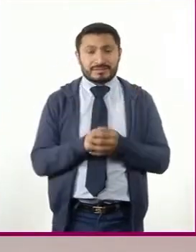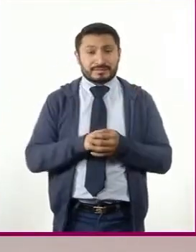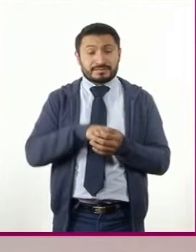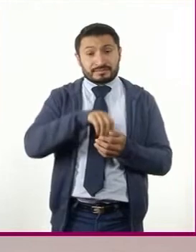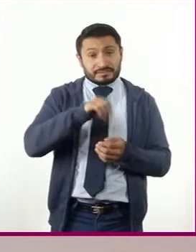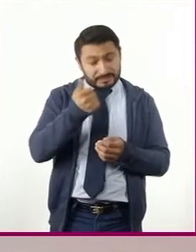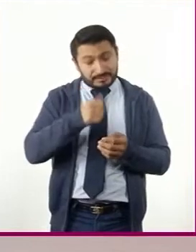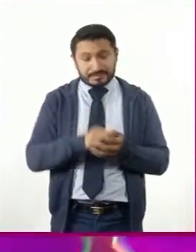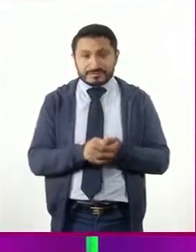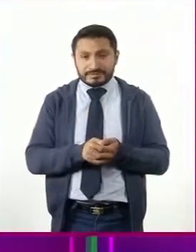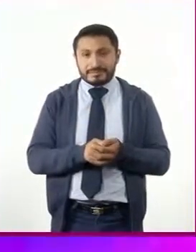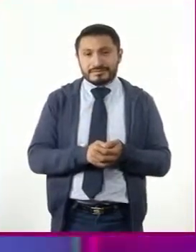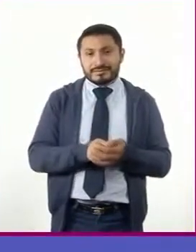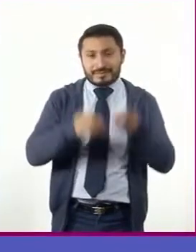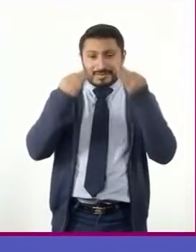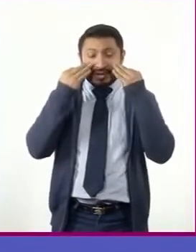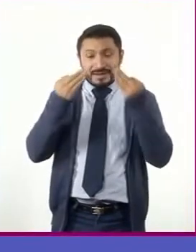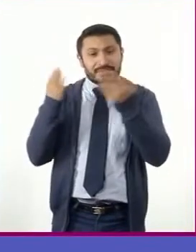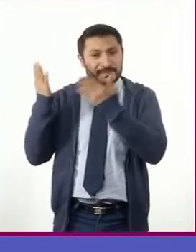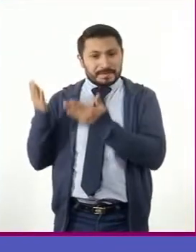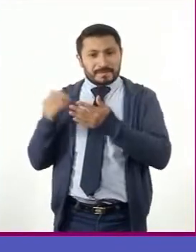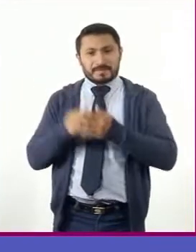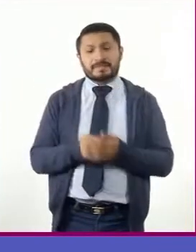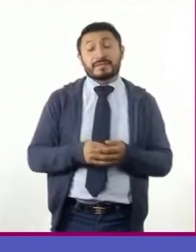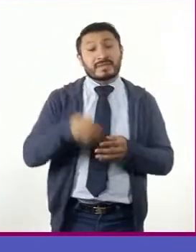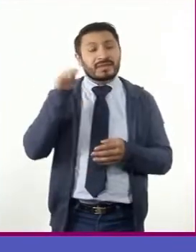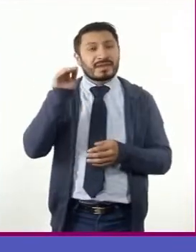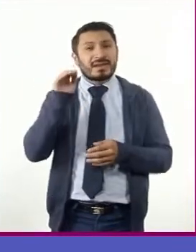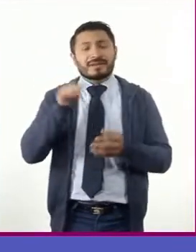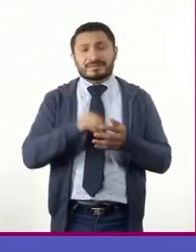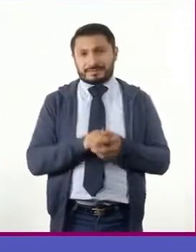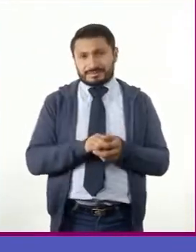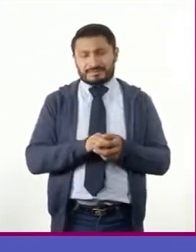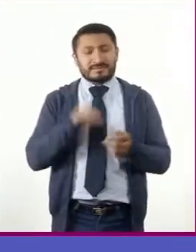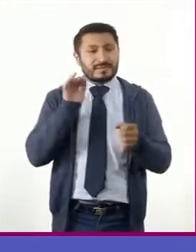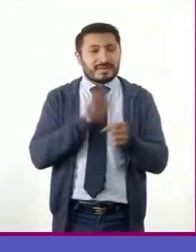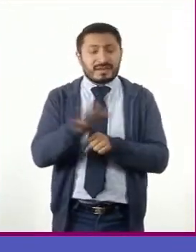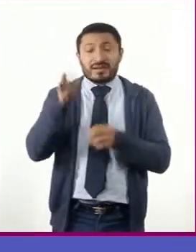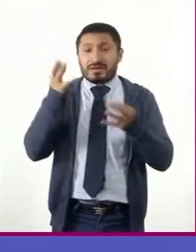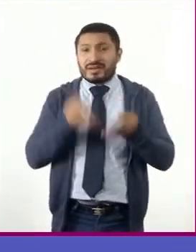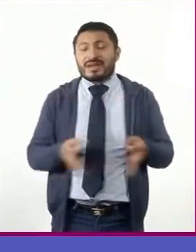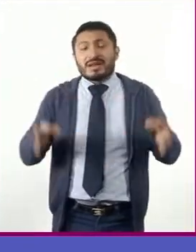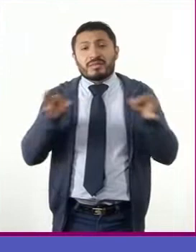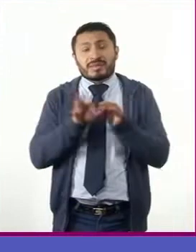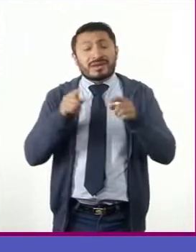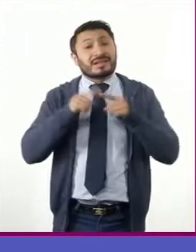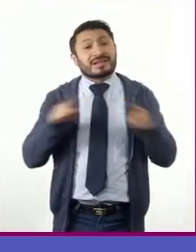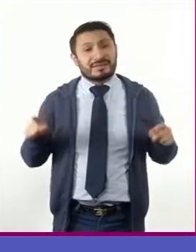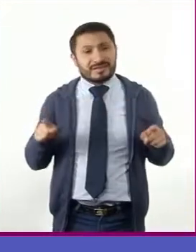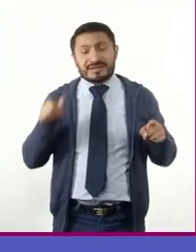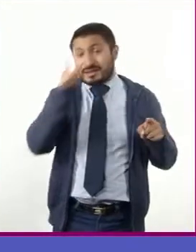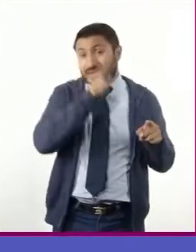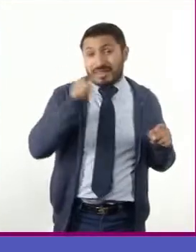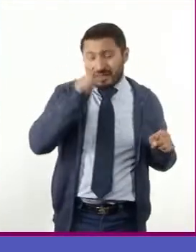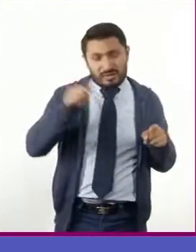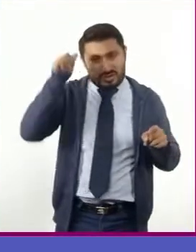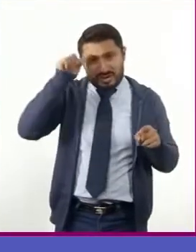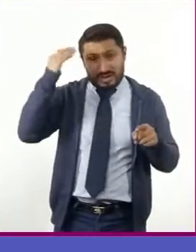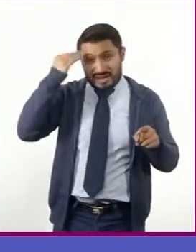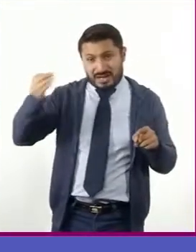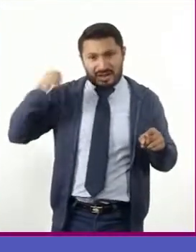ello escuchemos a Daniel. Doctor, ¿cuáles son las principales diferencias del lenguaje del